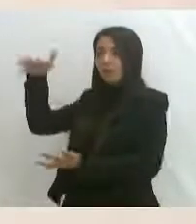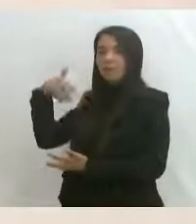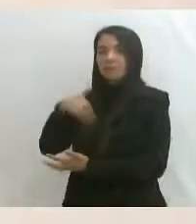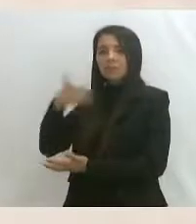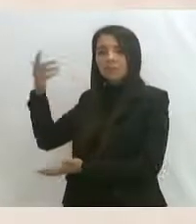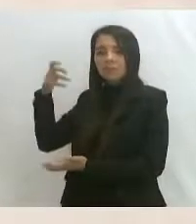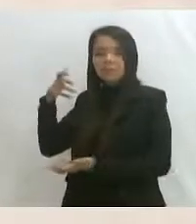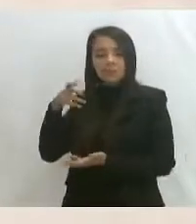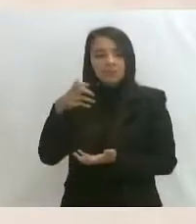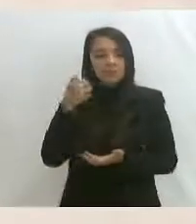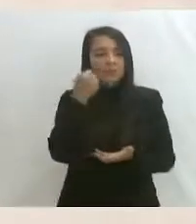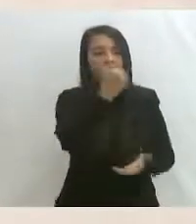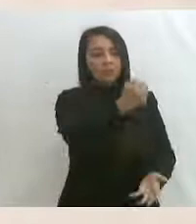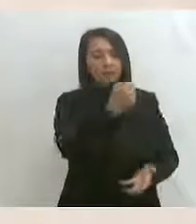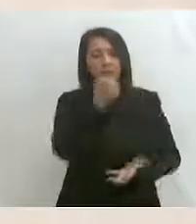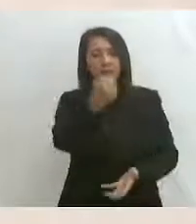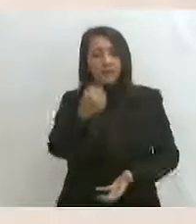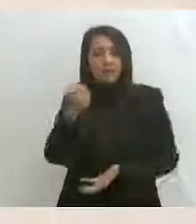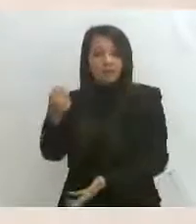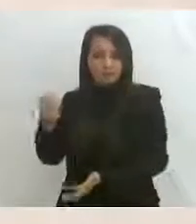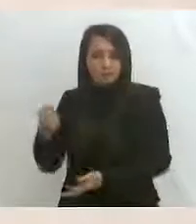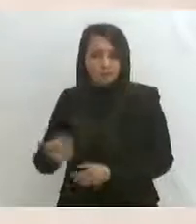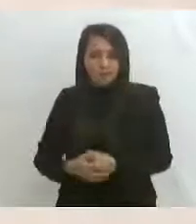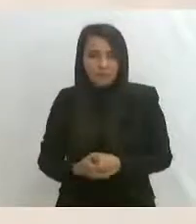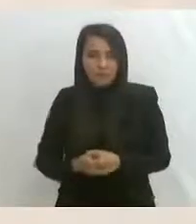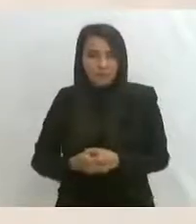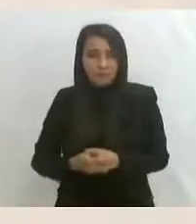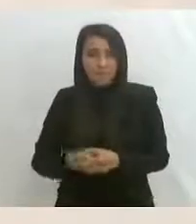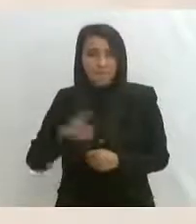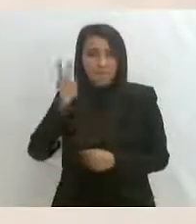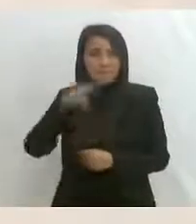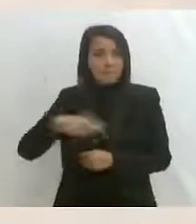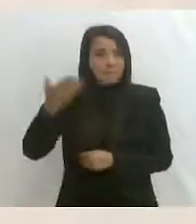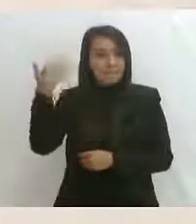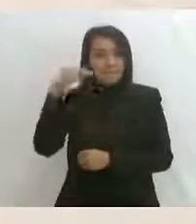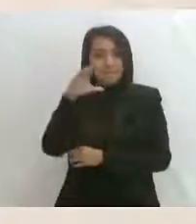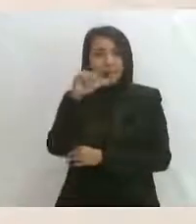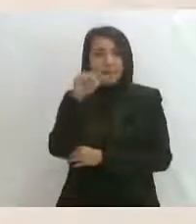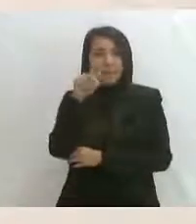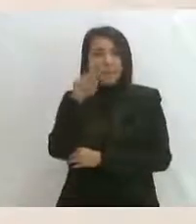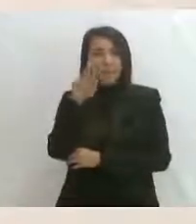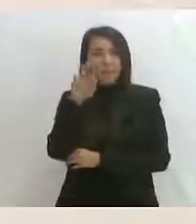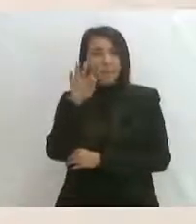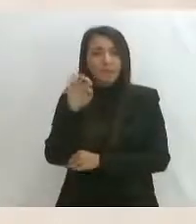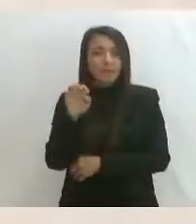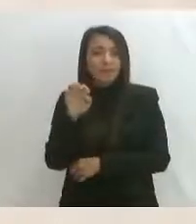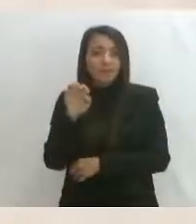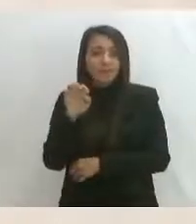Capufe estaba como eran